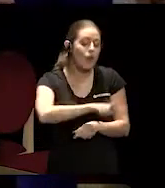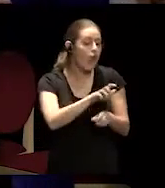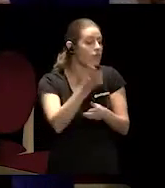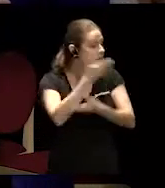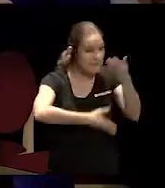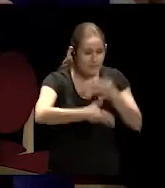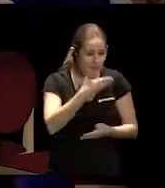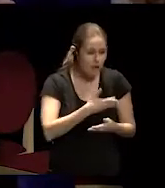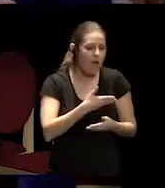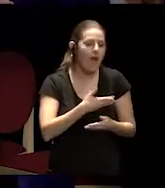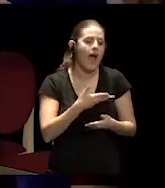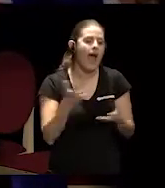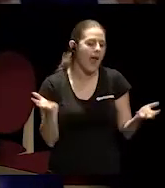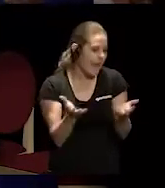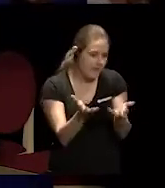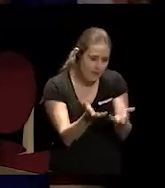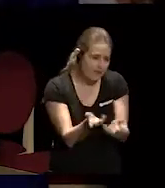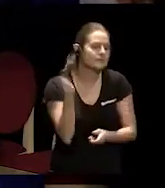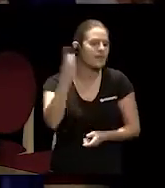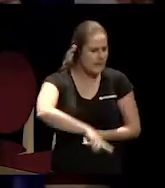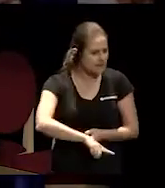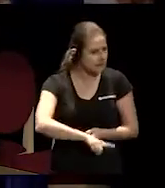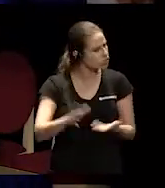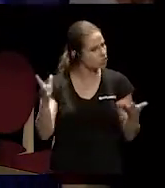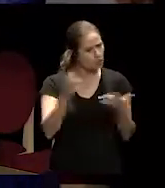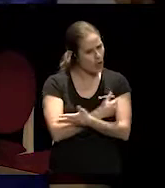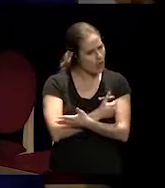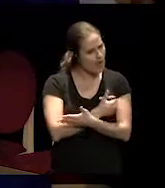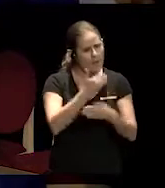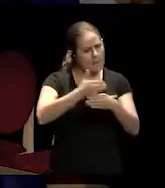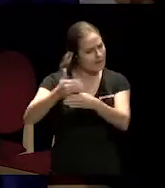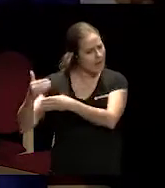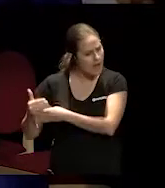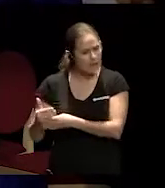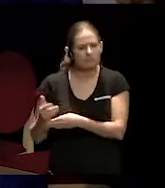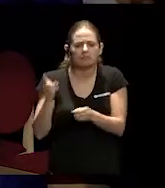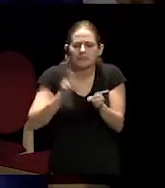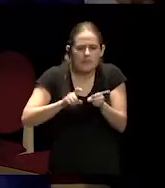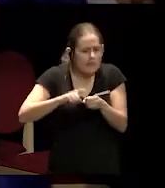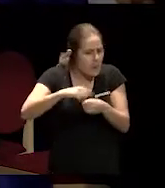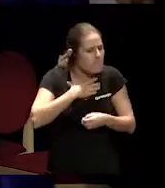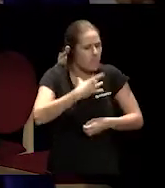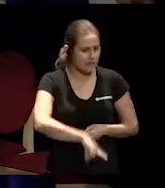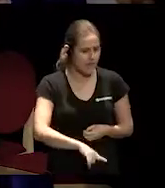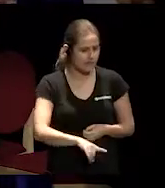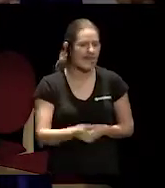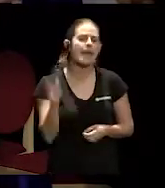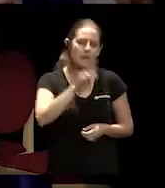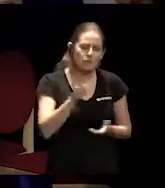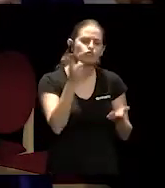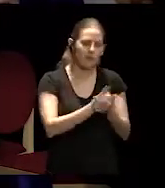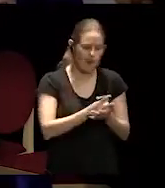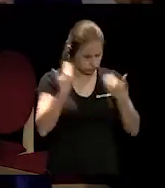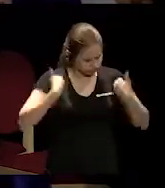participar activamente y superar todas las barreras y subrayo, ofreciendo una gran calidad en los disfraces y en sus